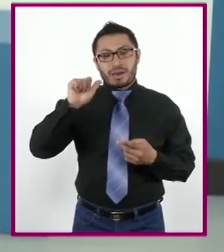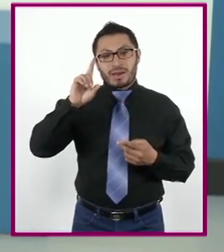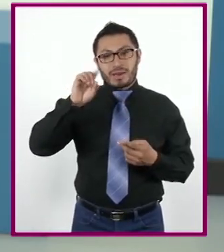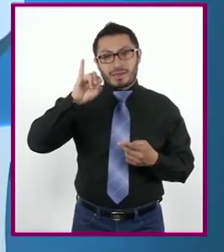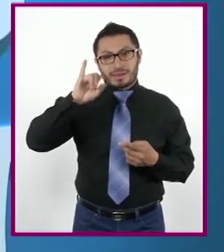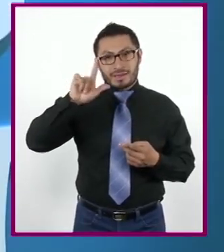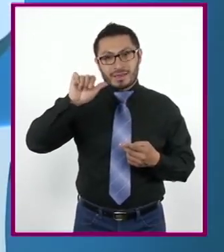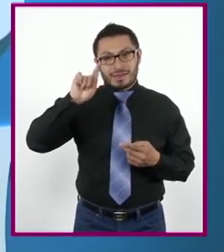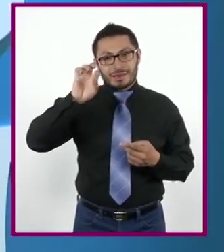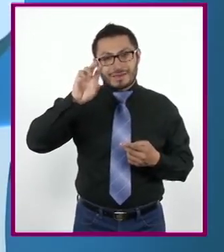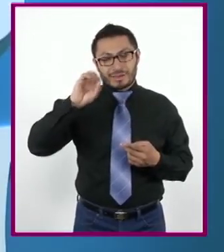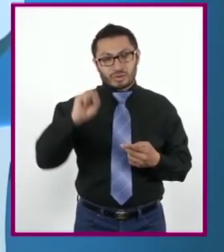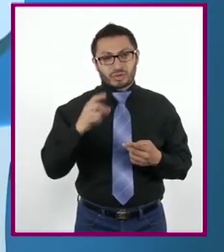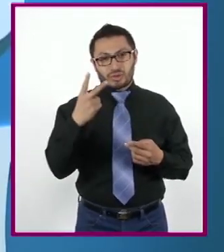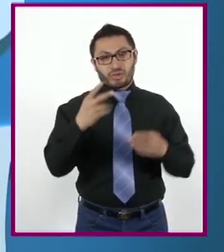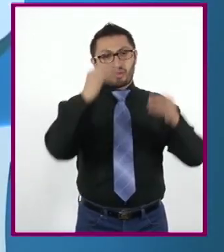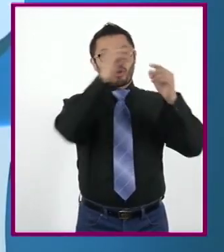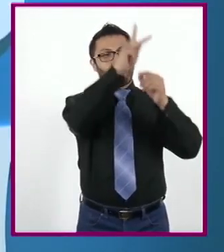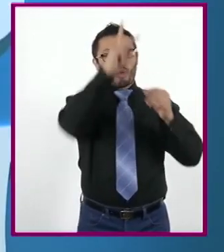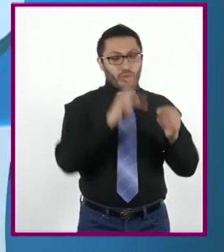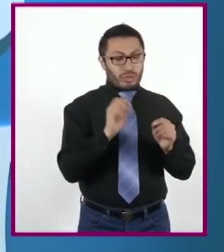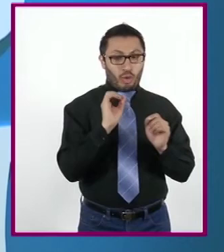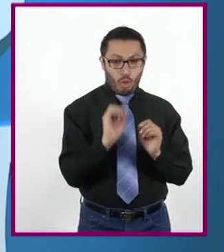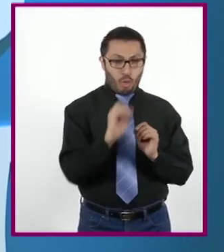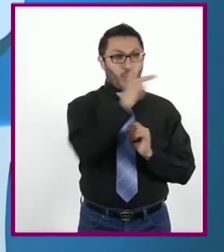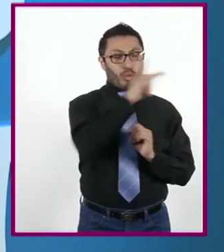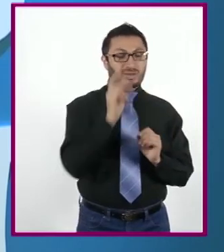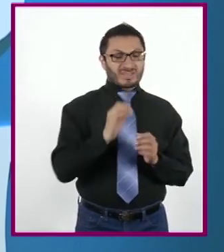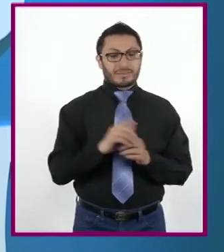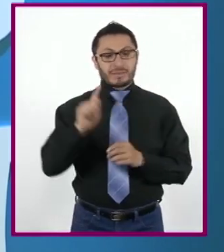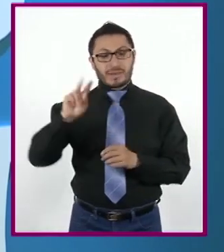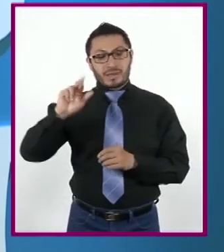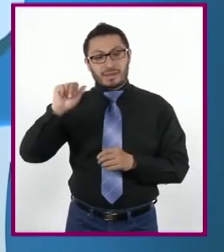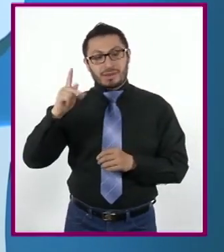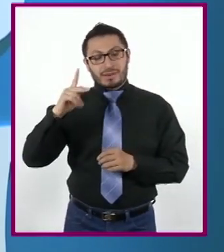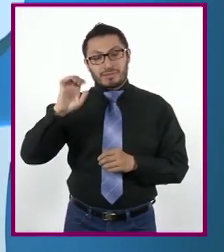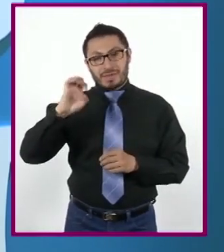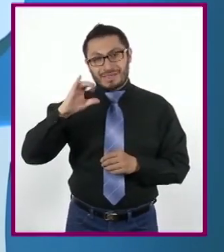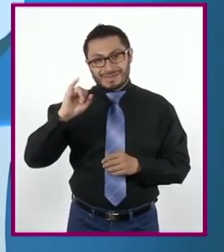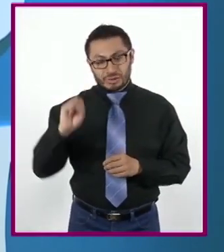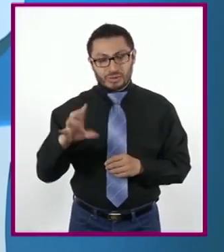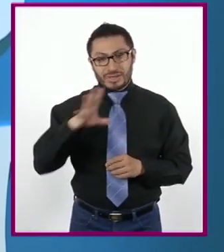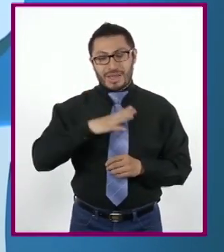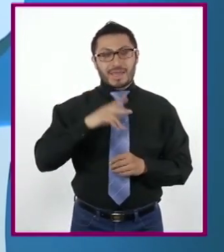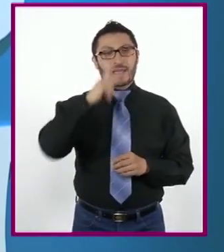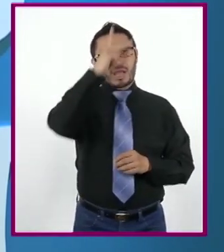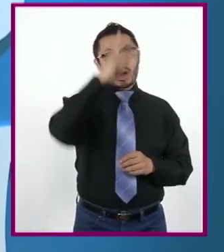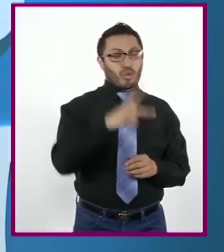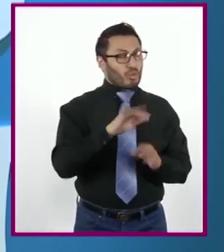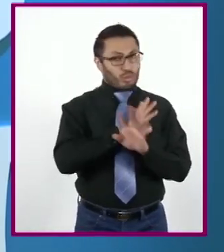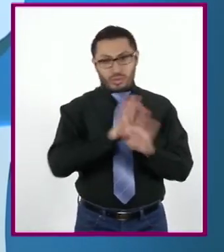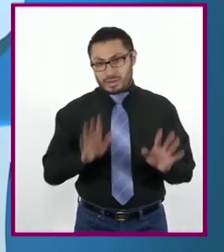paralelos, trapecios cuadriláteros que solo tienen dos lados paralelos,